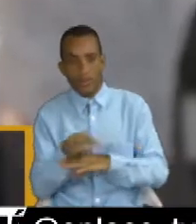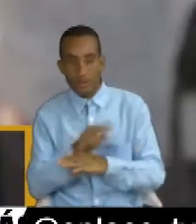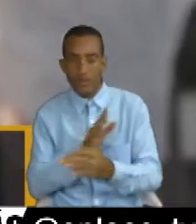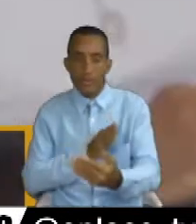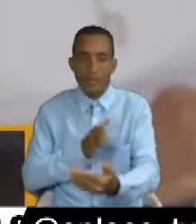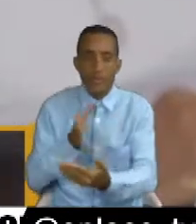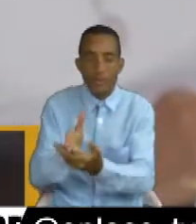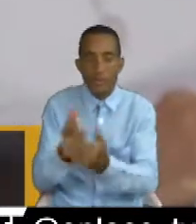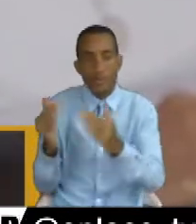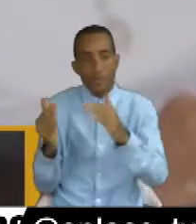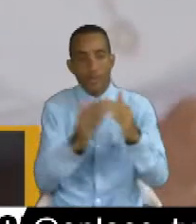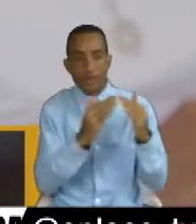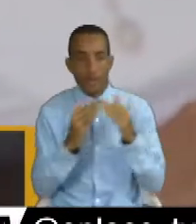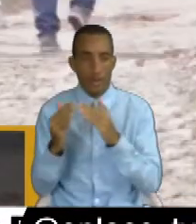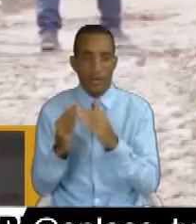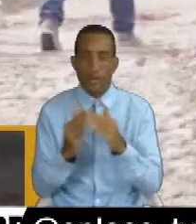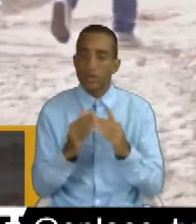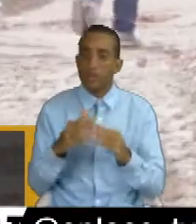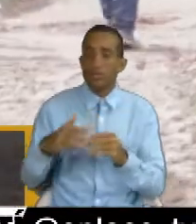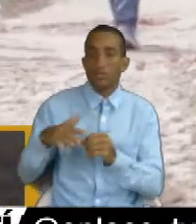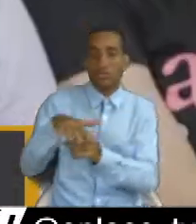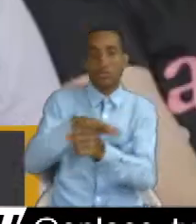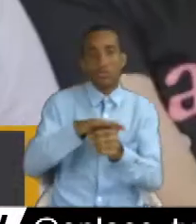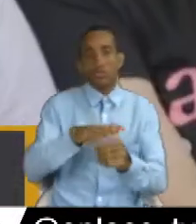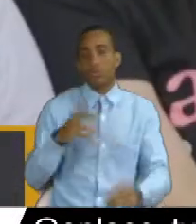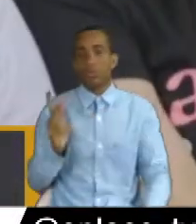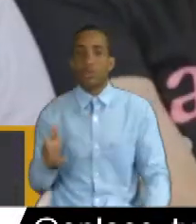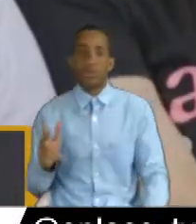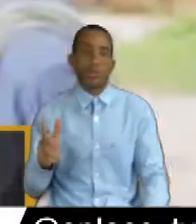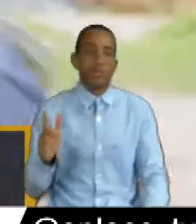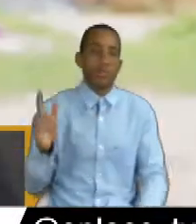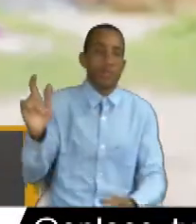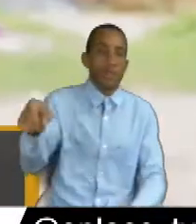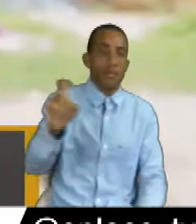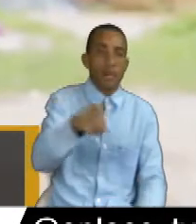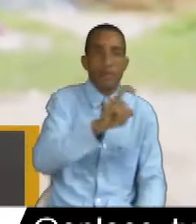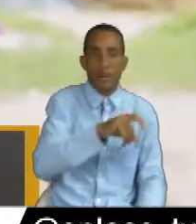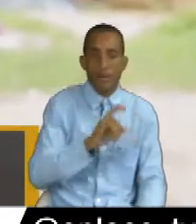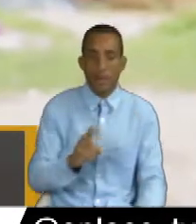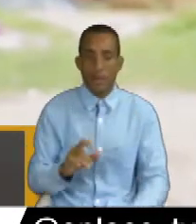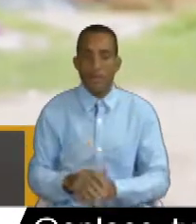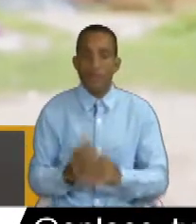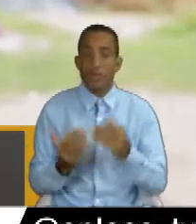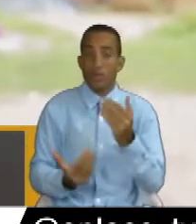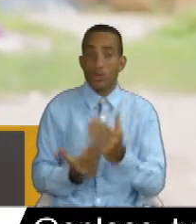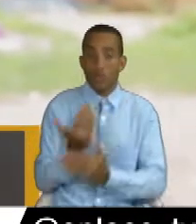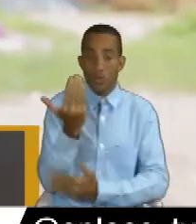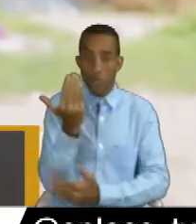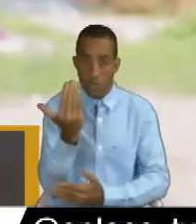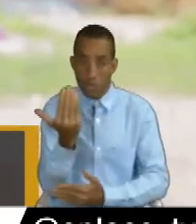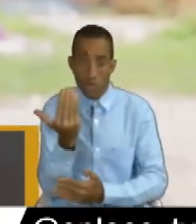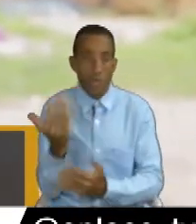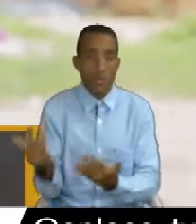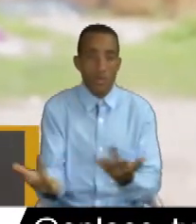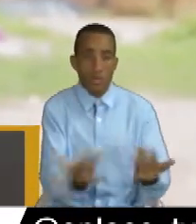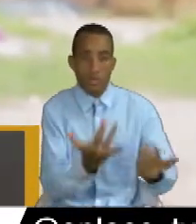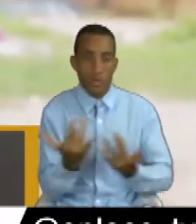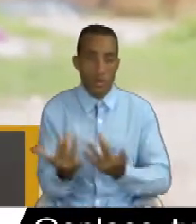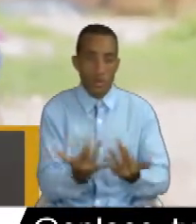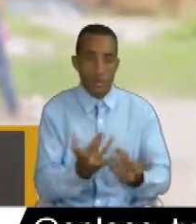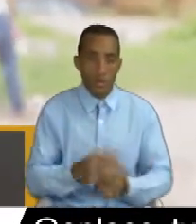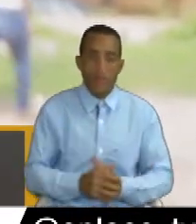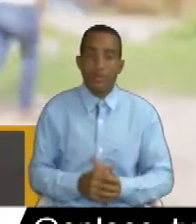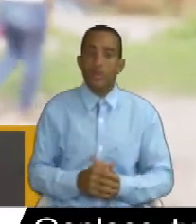nuestra ciudad. En esta oportunidad estuvimos en el barrio Nueva Esperanza. Tienen una gran afluencia de público, de personas que vienen